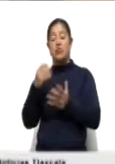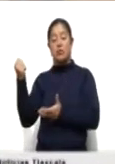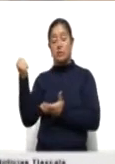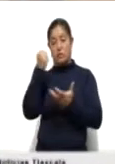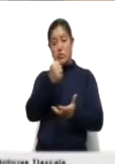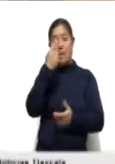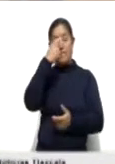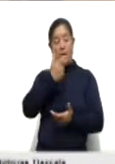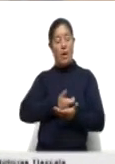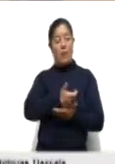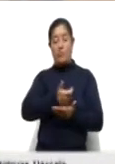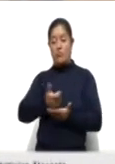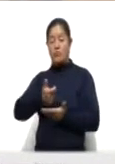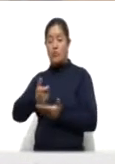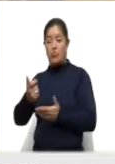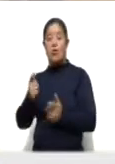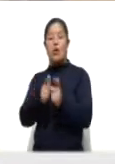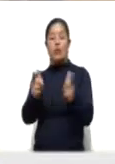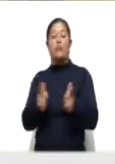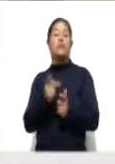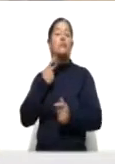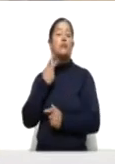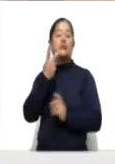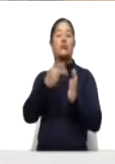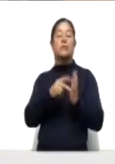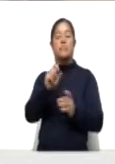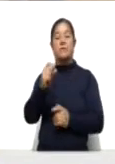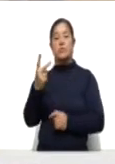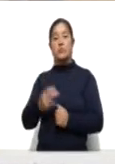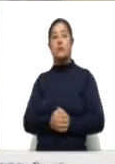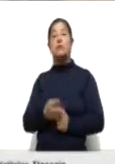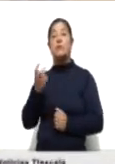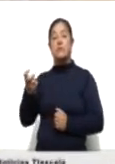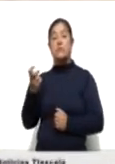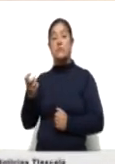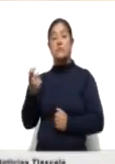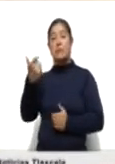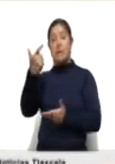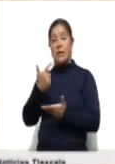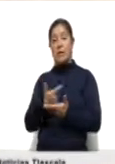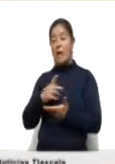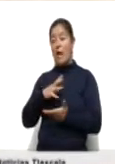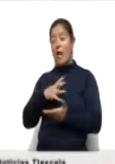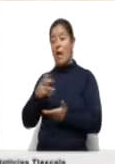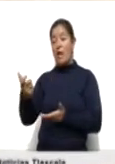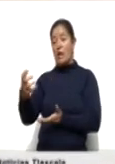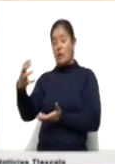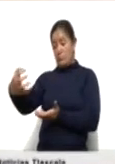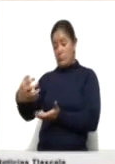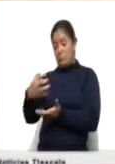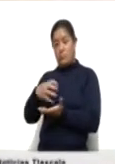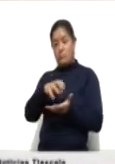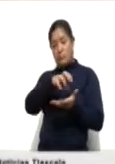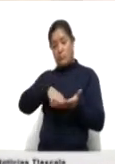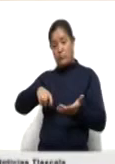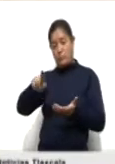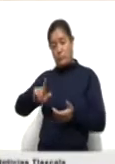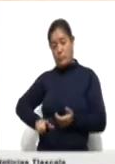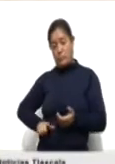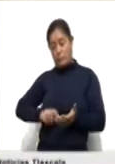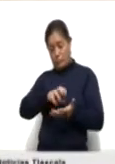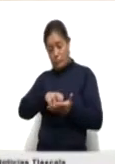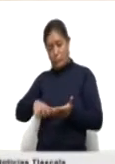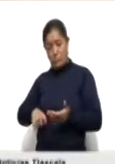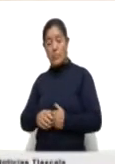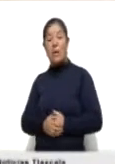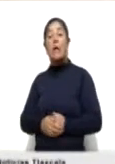financiamiento de los partidos en el 2022, debido a que esta cantidad debe ser incluida en el presupuesto del instituto para el próximo año. Aún no se aprobó el